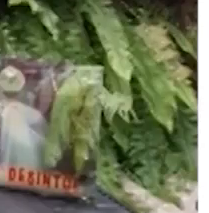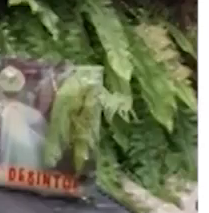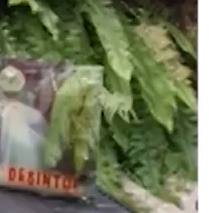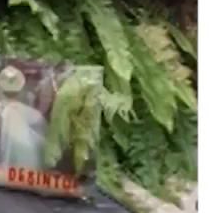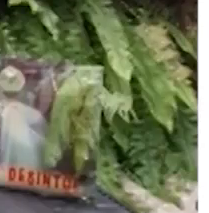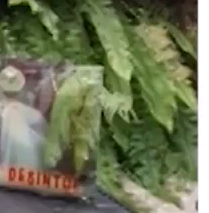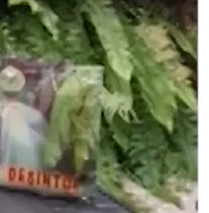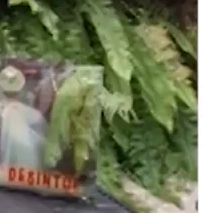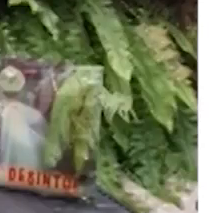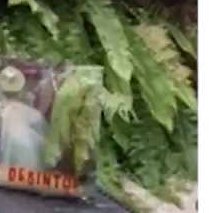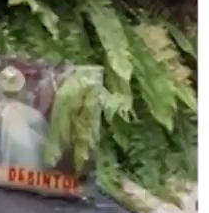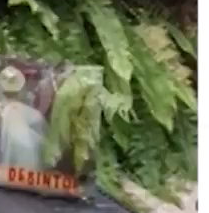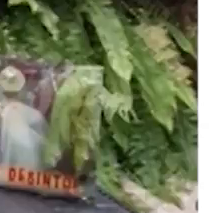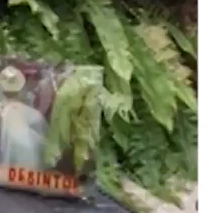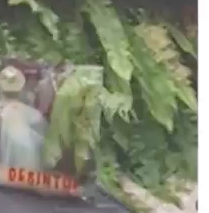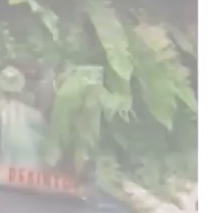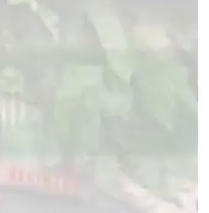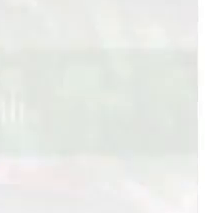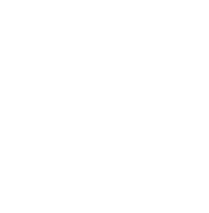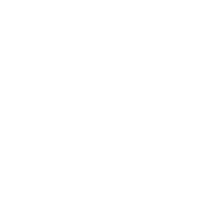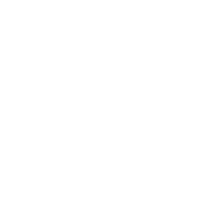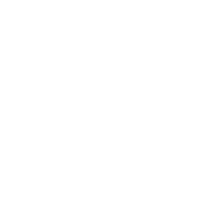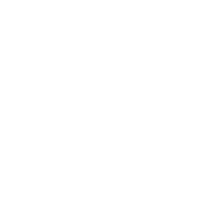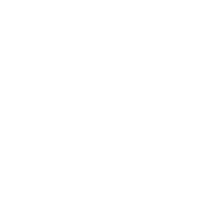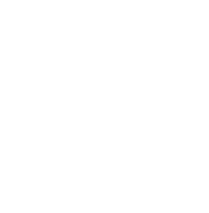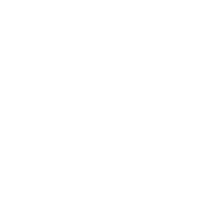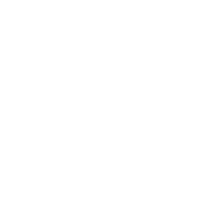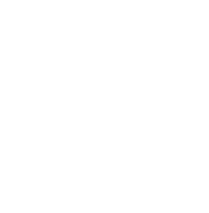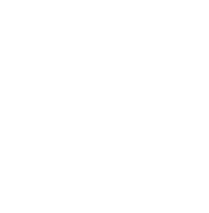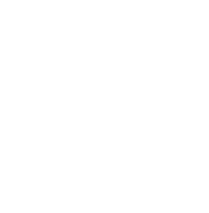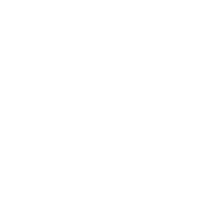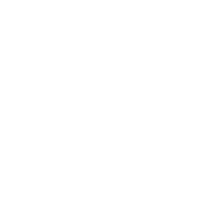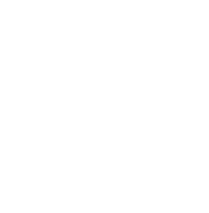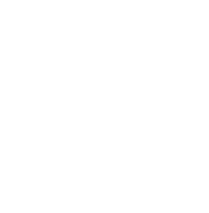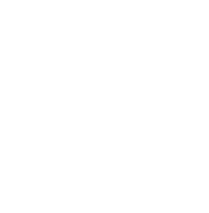323-288-3186. Medicamentos Dr. Rojas, la alternativa más saludable.